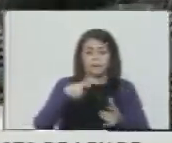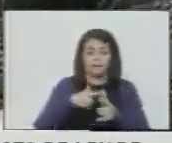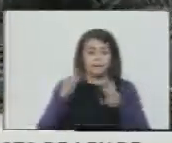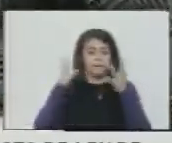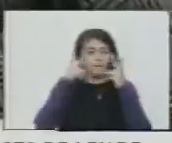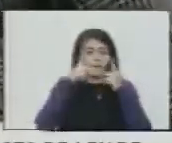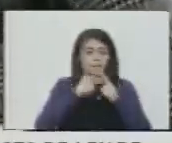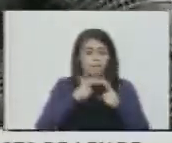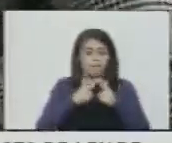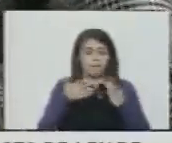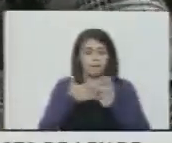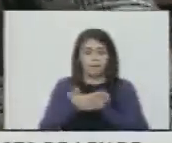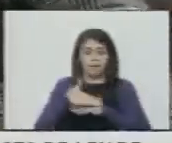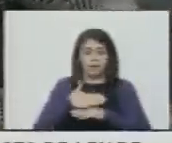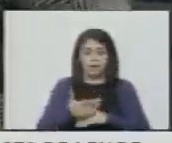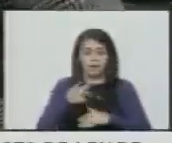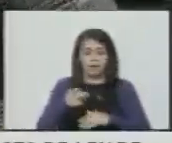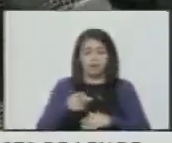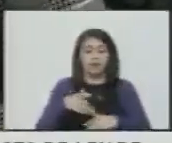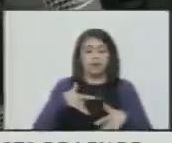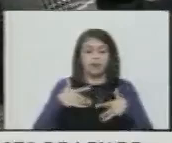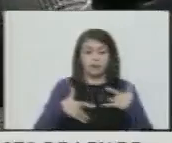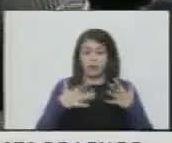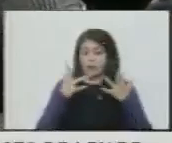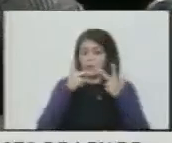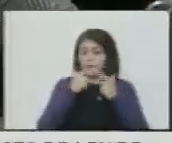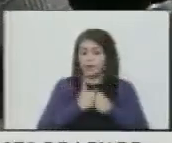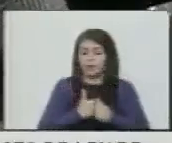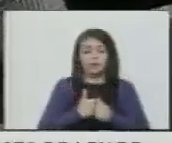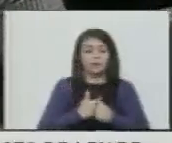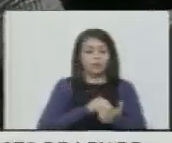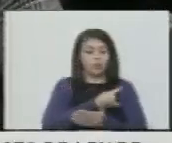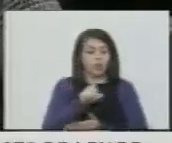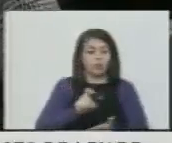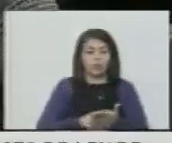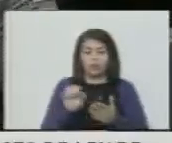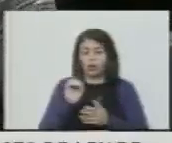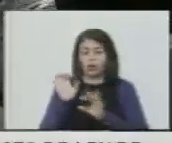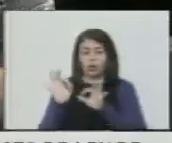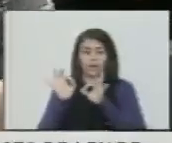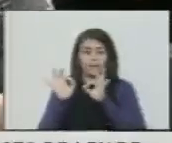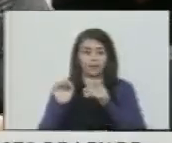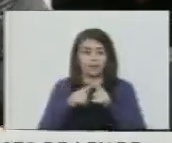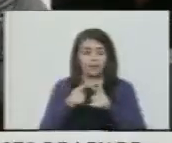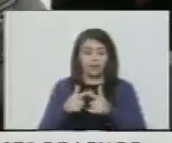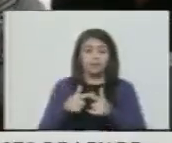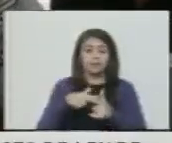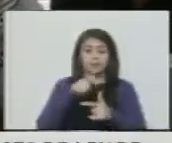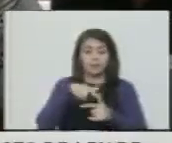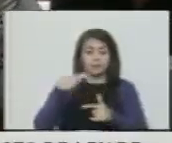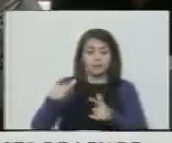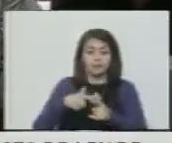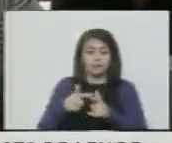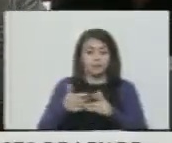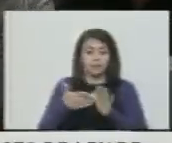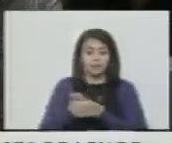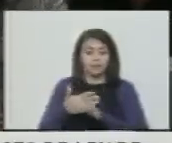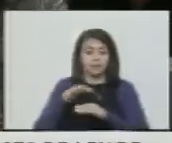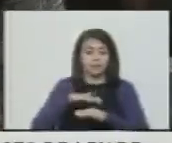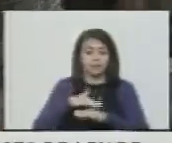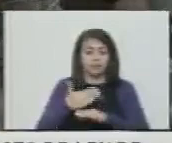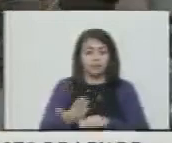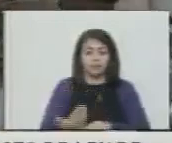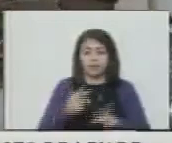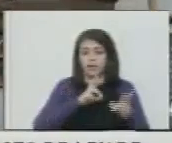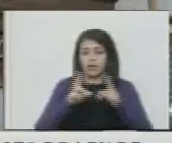personal, su administración, los actos administrativos de carácter general o particular de naturaleza funcionarial y